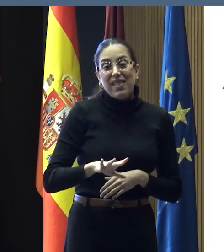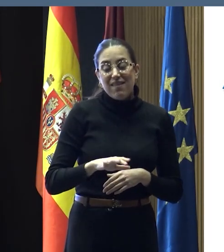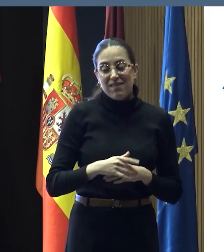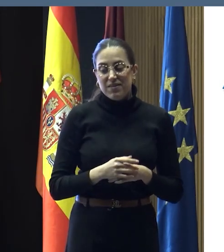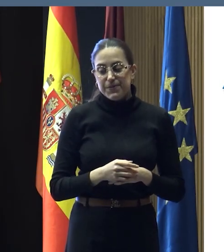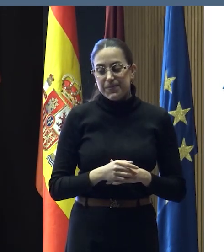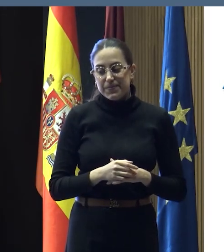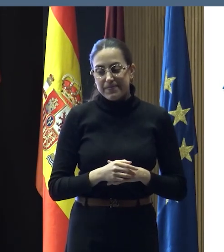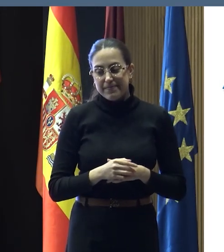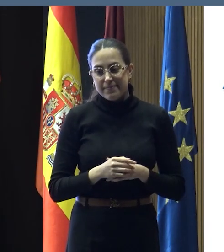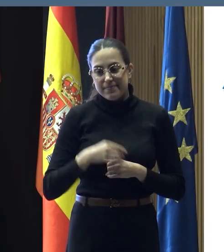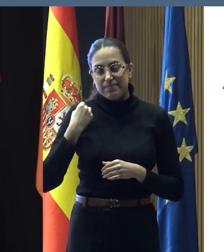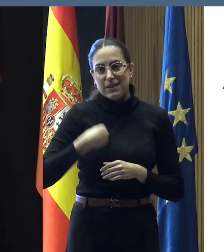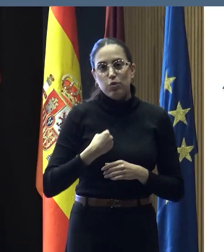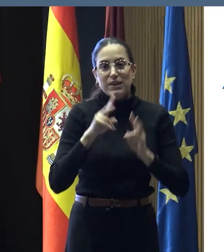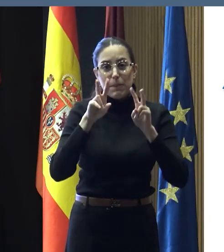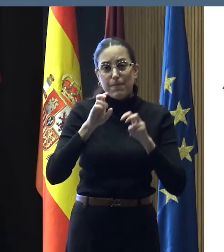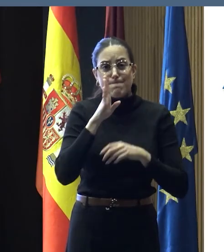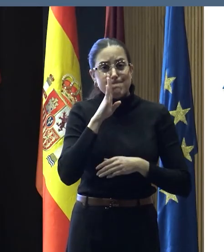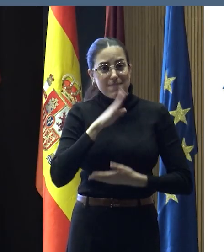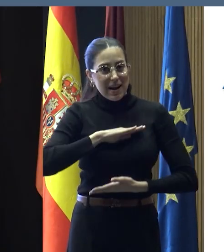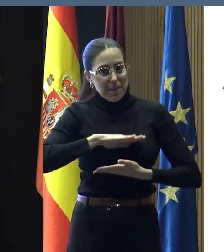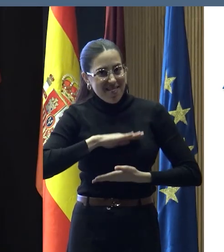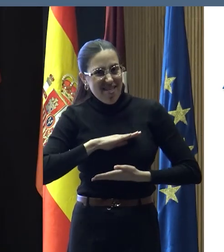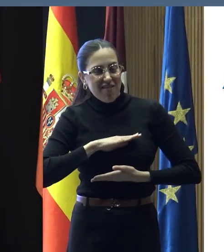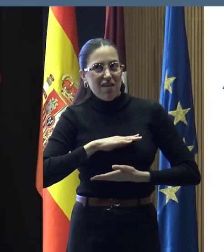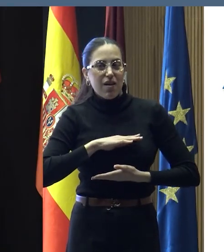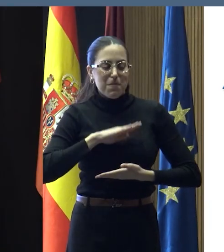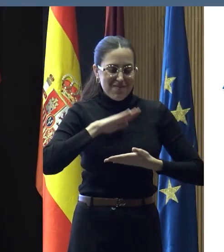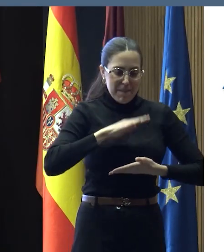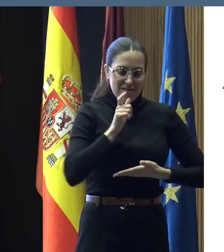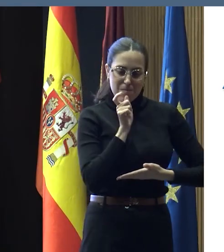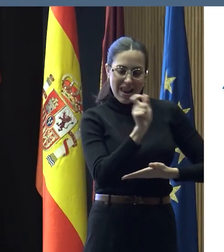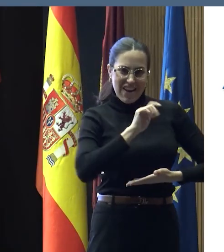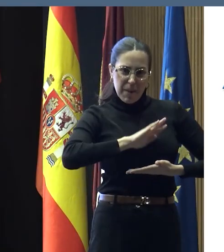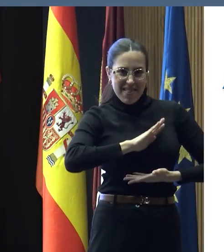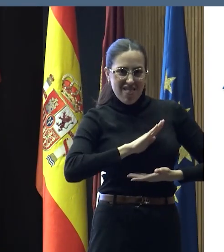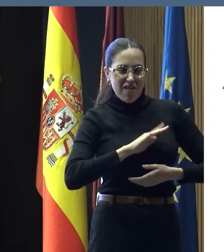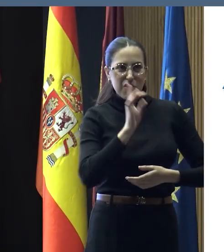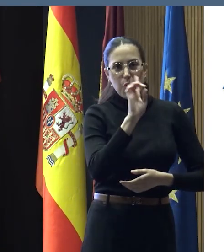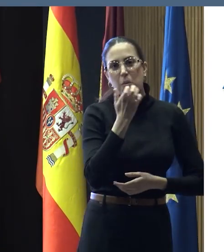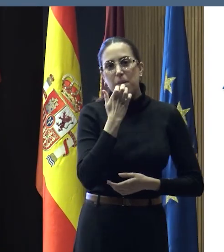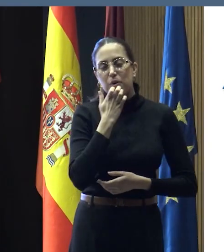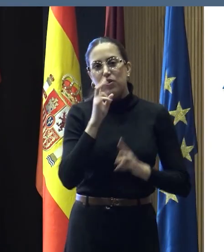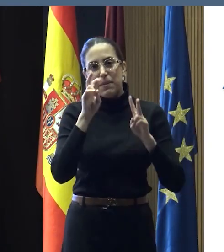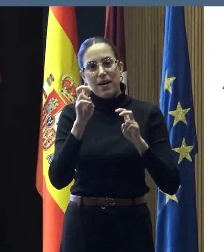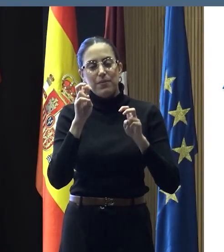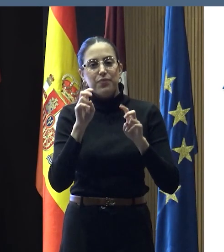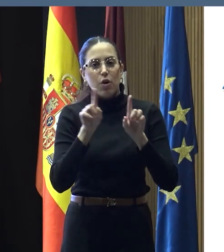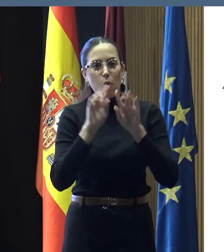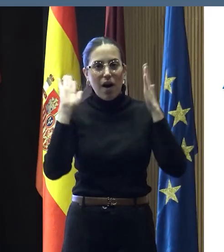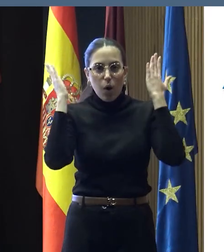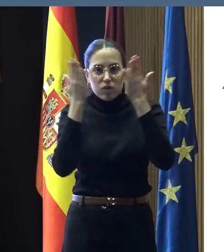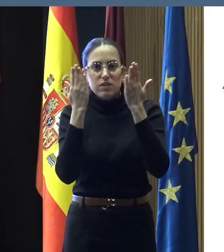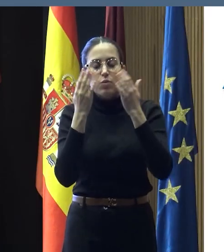Probablemente la capacidad, no es la capacidad, sino, por ejemplo, el autismo en las